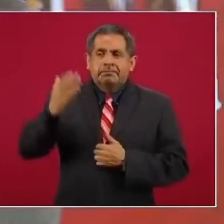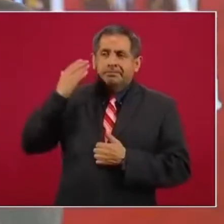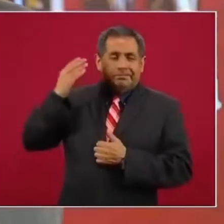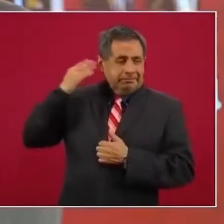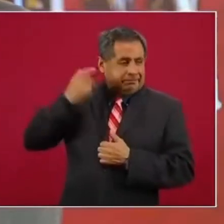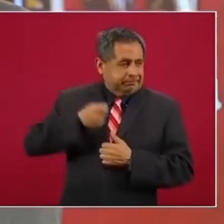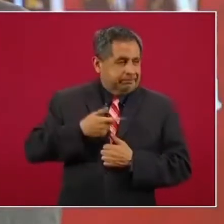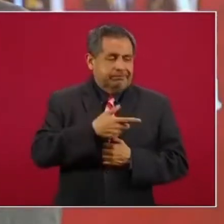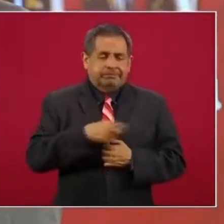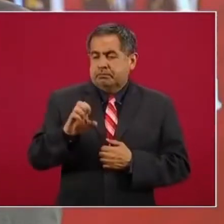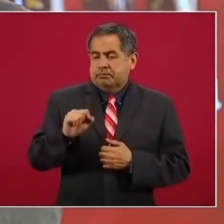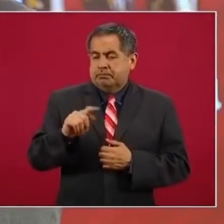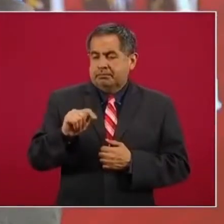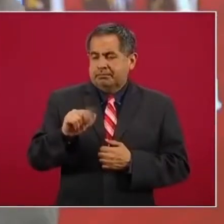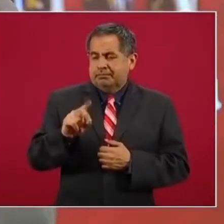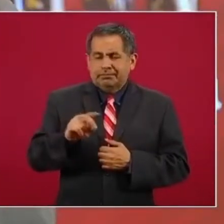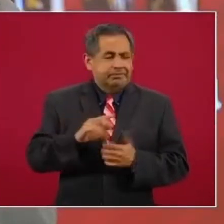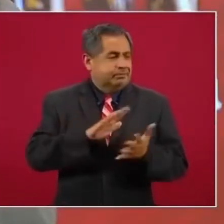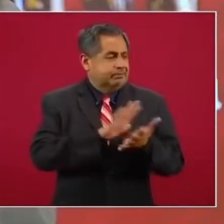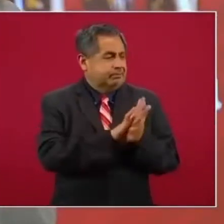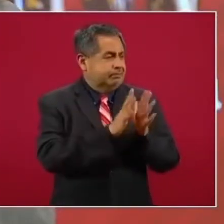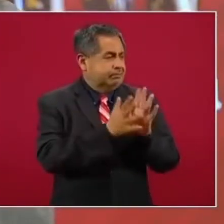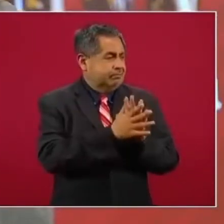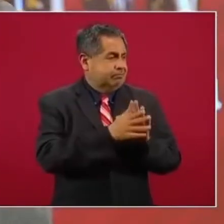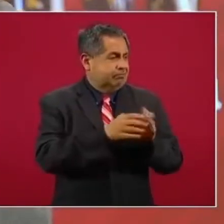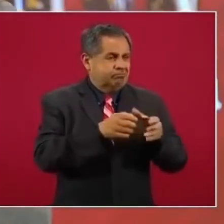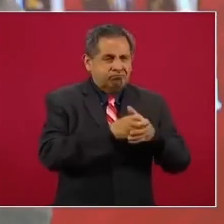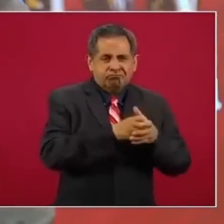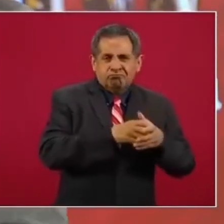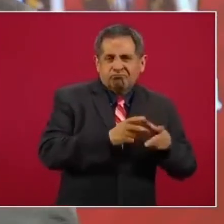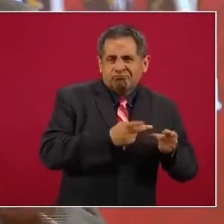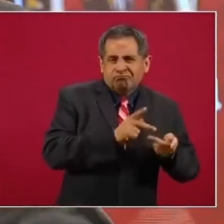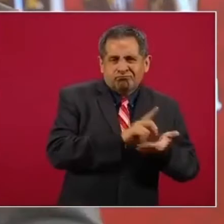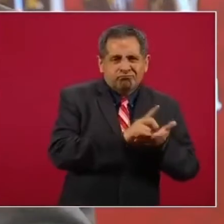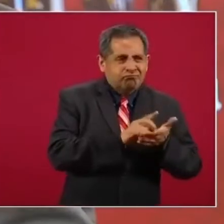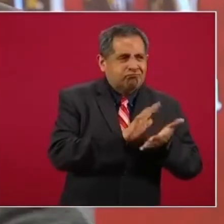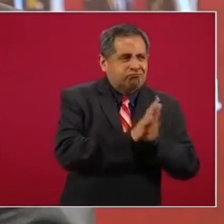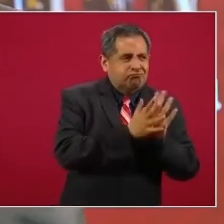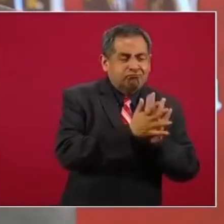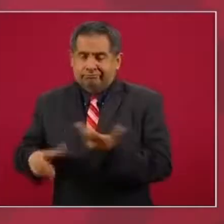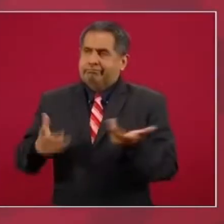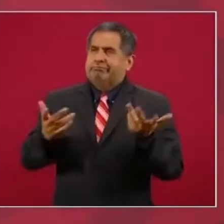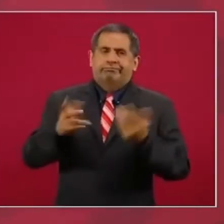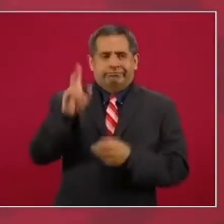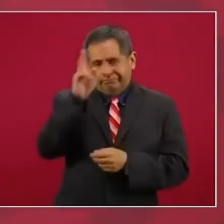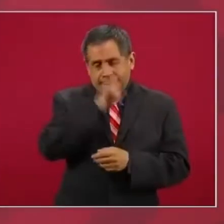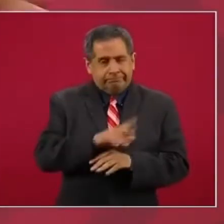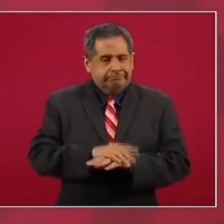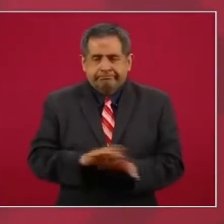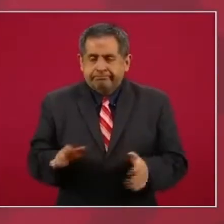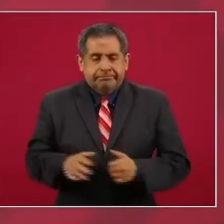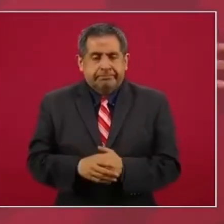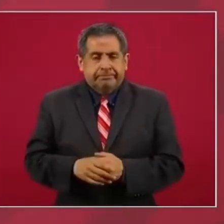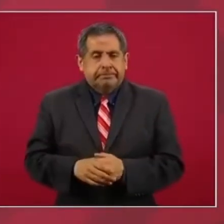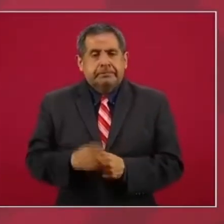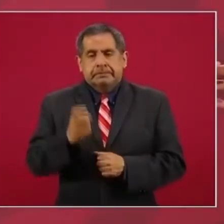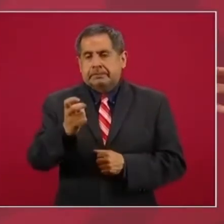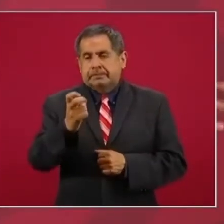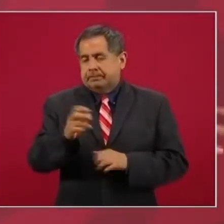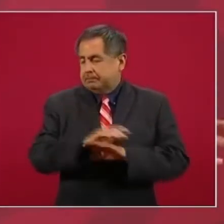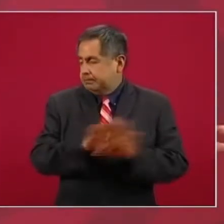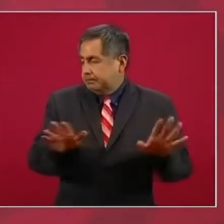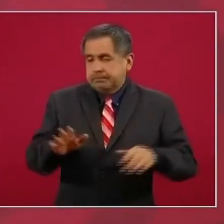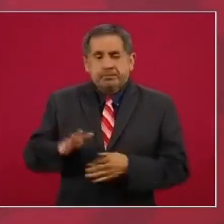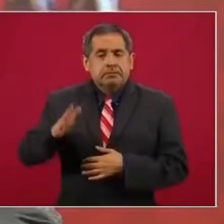narcoestado, un narcogobierno. ¿Ya qué más? Yo lo único que quiero es